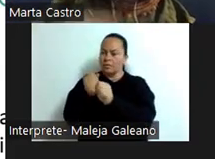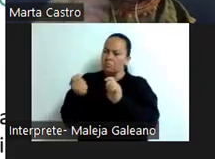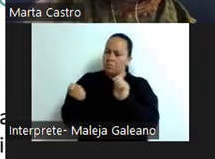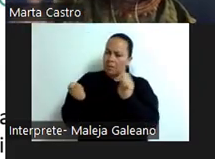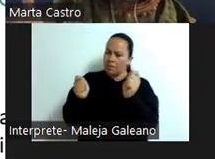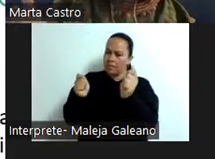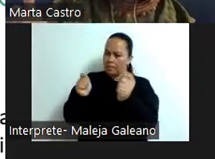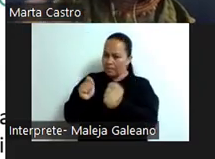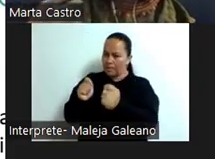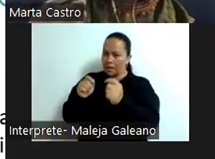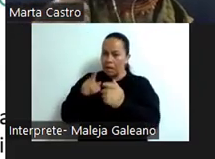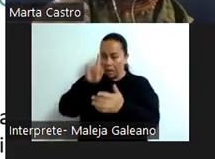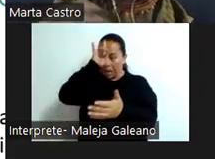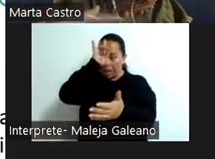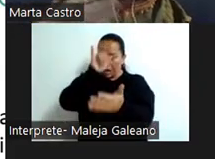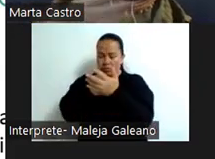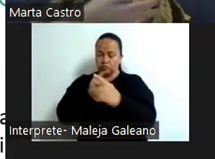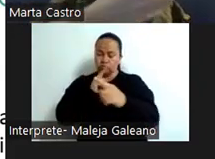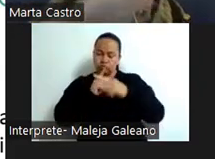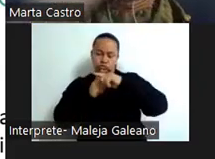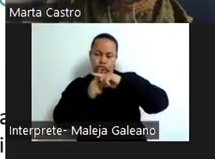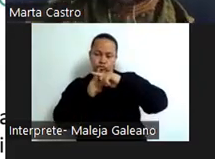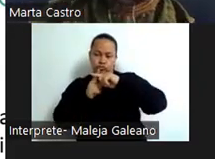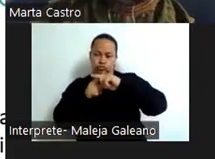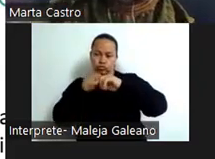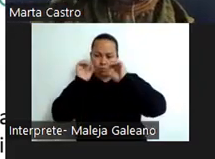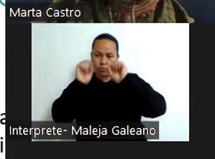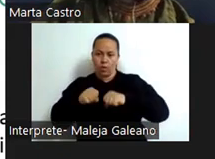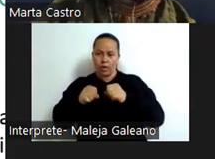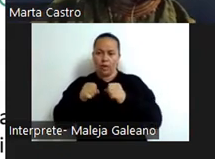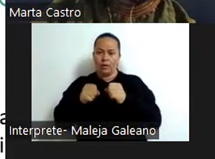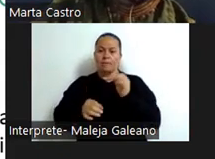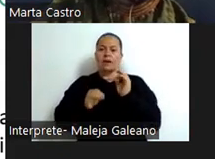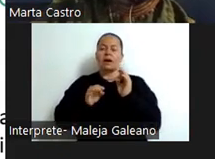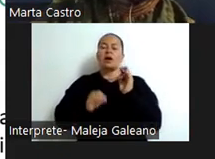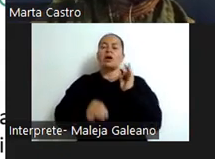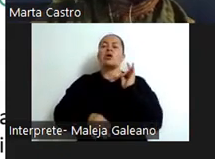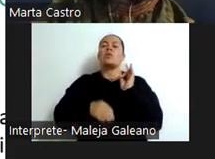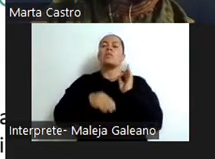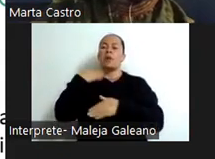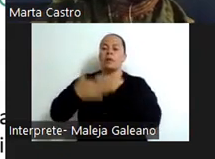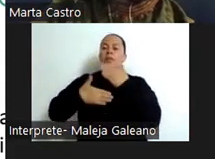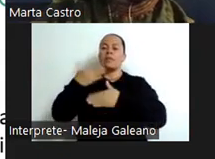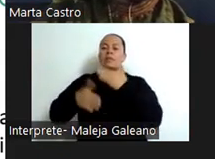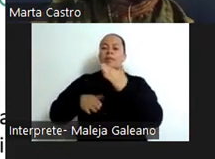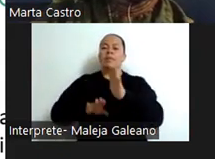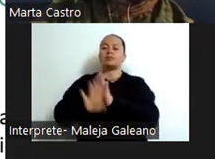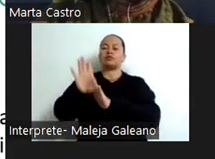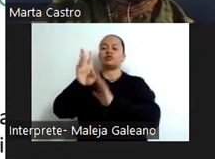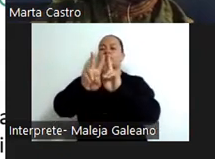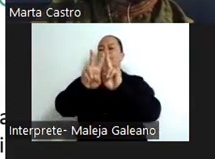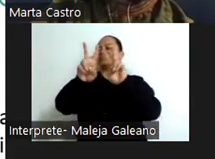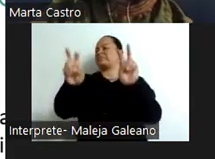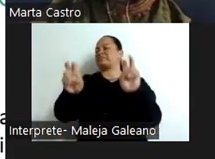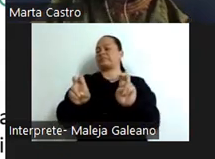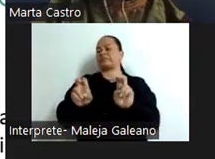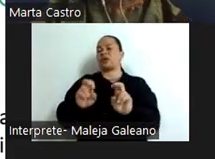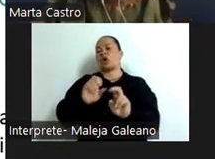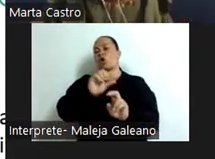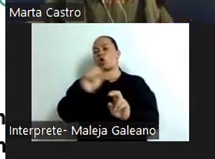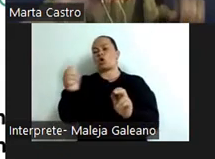lo que nos parece positivo y creo que da pie para que la jurisprudencia también siga avanzando en estos términos siguiente